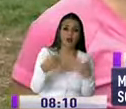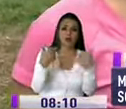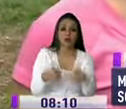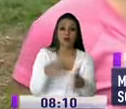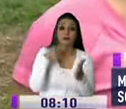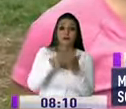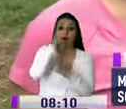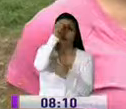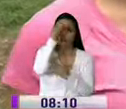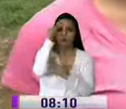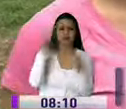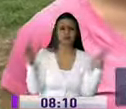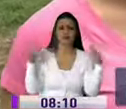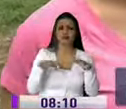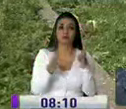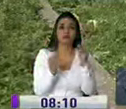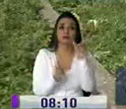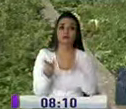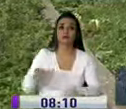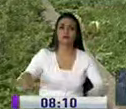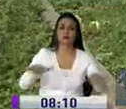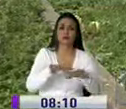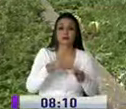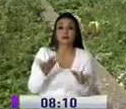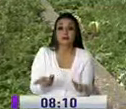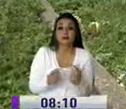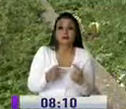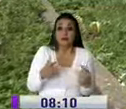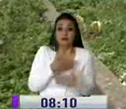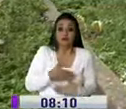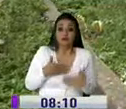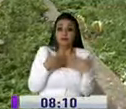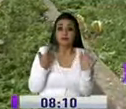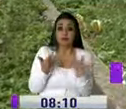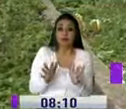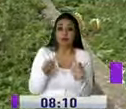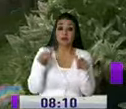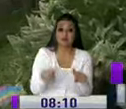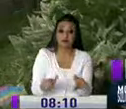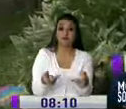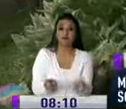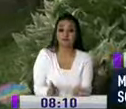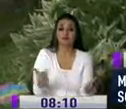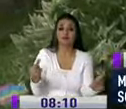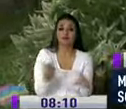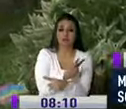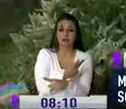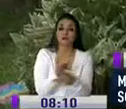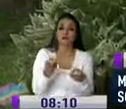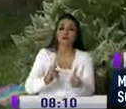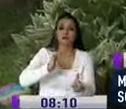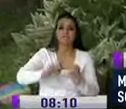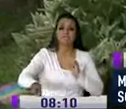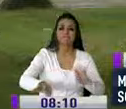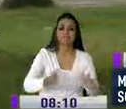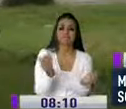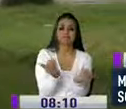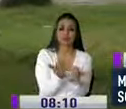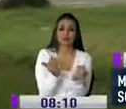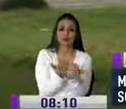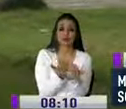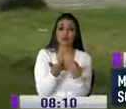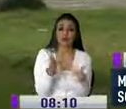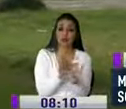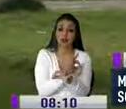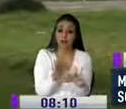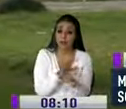domingo, aquí hay mucha gente. La comunidad asegura que el lugar es un foco de delincuencia y un botadero de basura, que pese a las mingas,